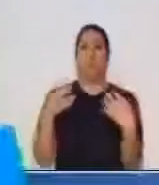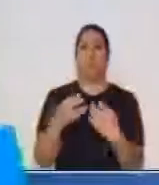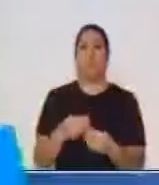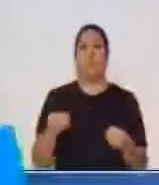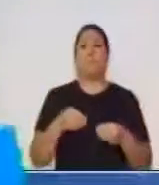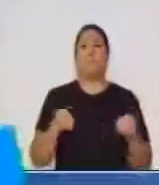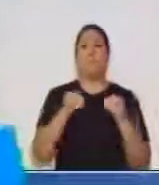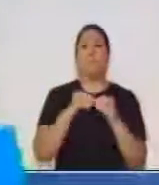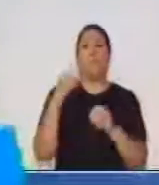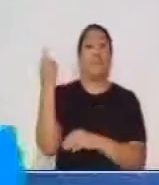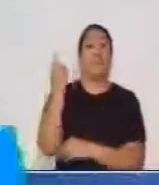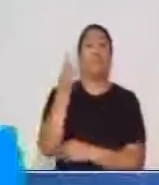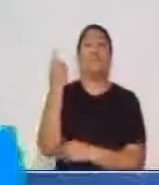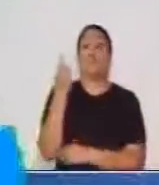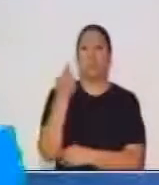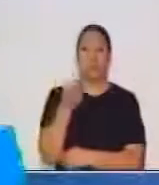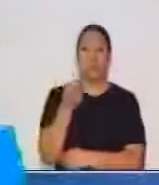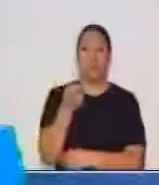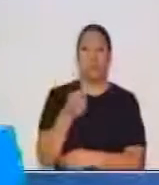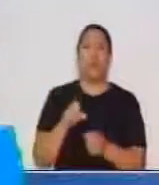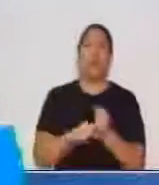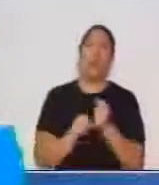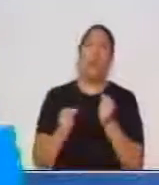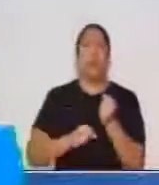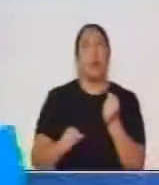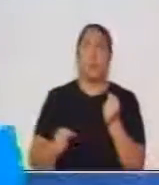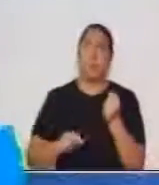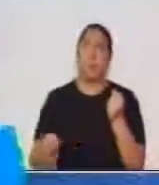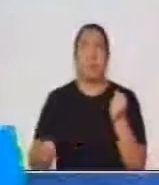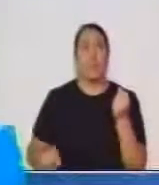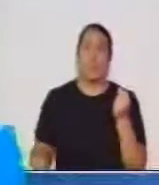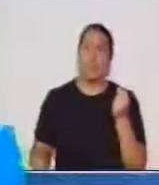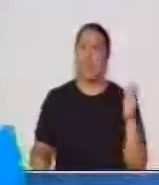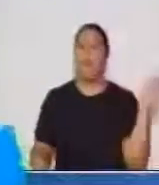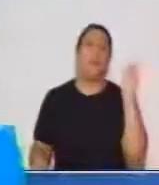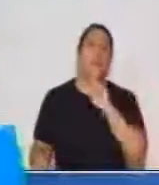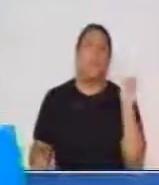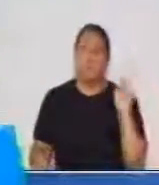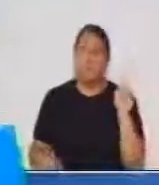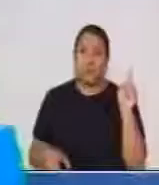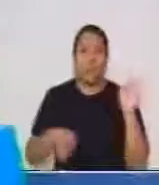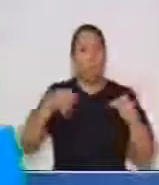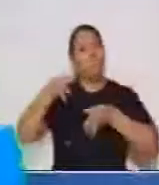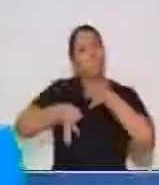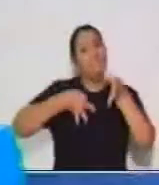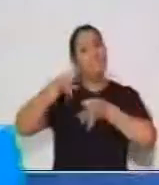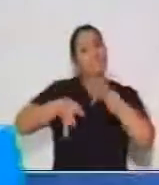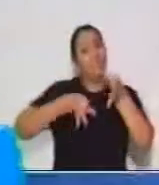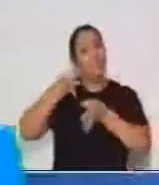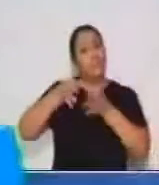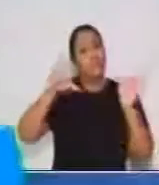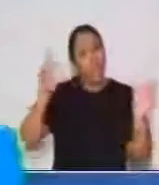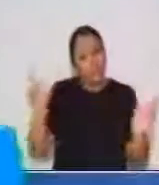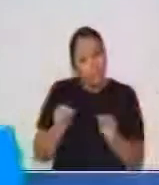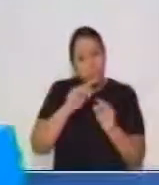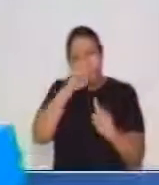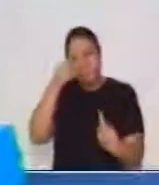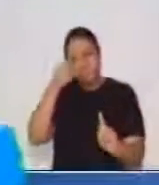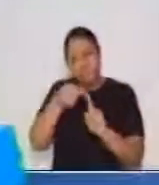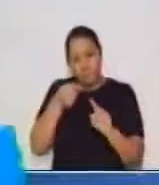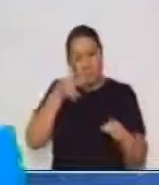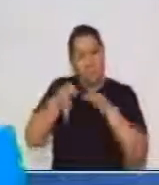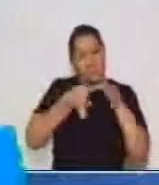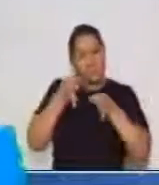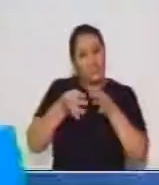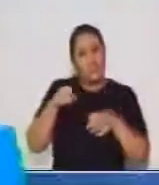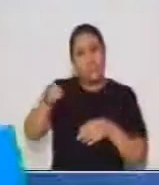No es extender un tema, sino buscar esos puntos claves para que la audiencia pueda tener conocimiento sobre el